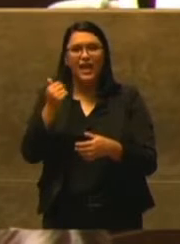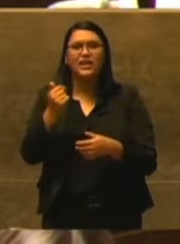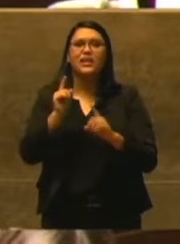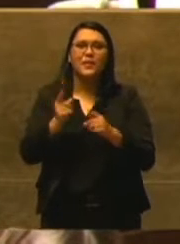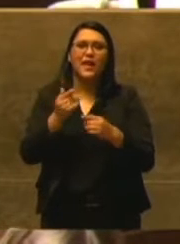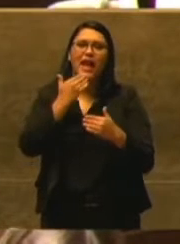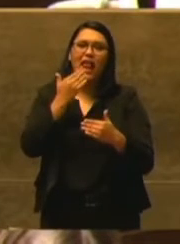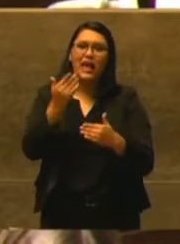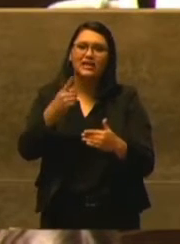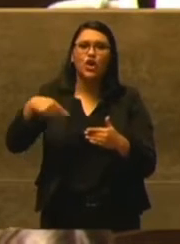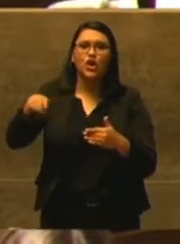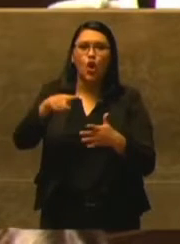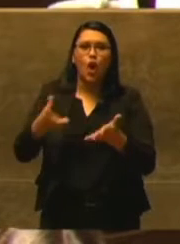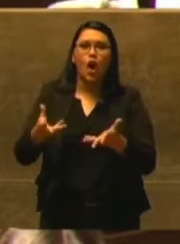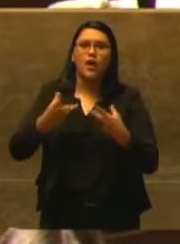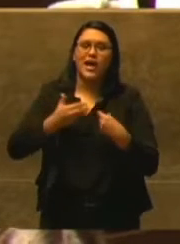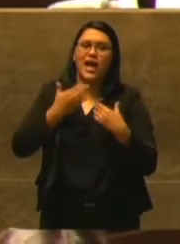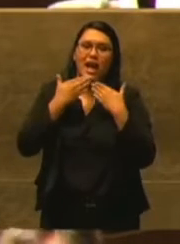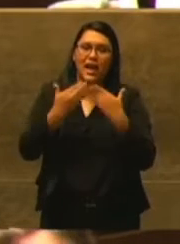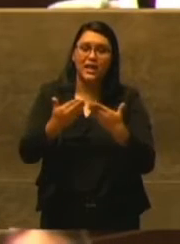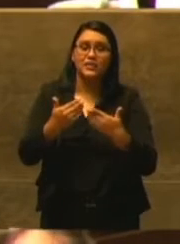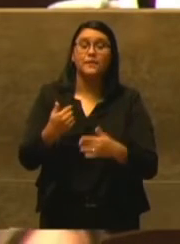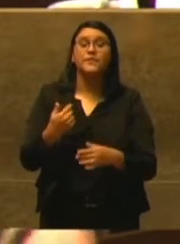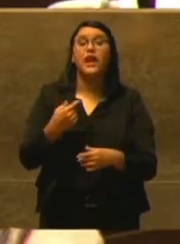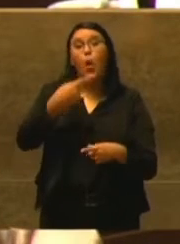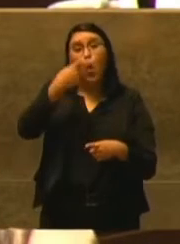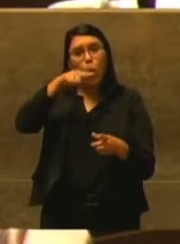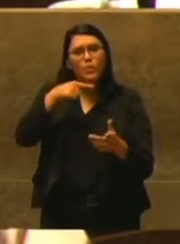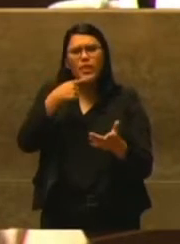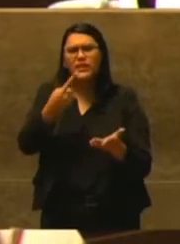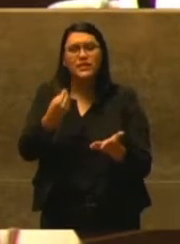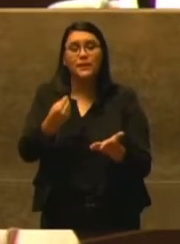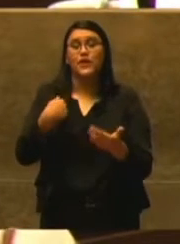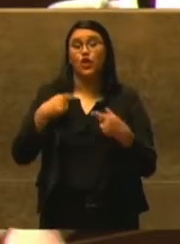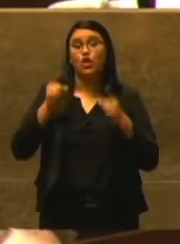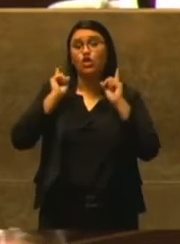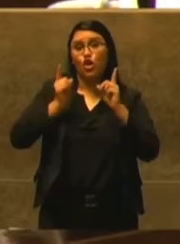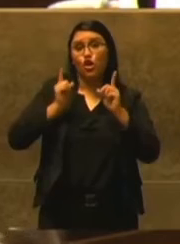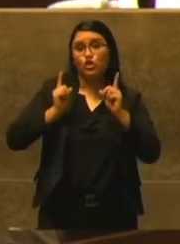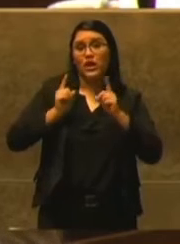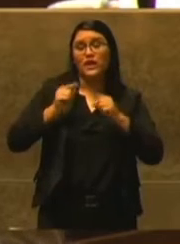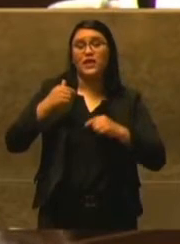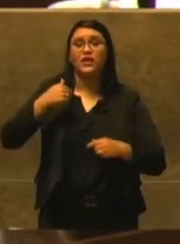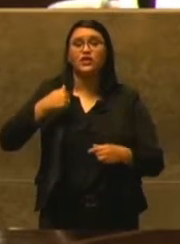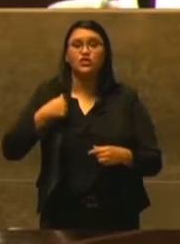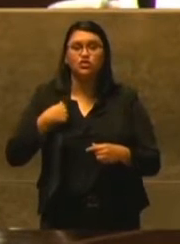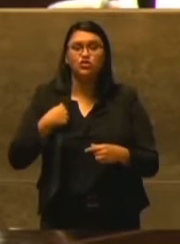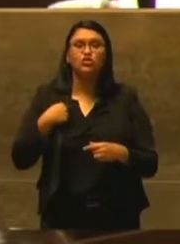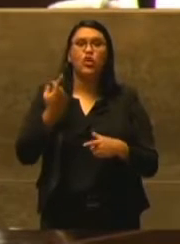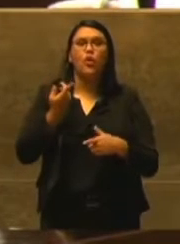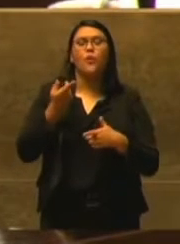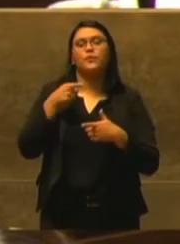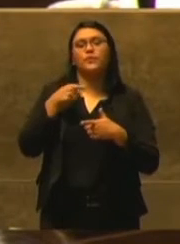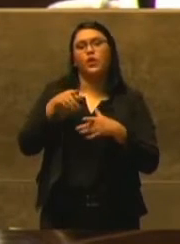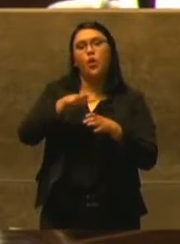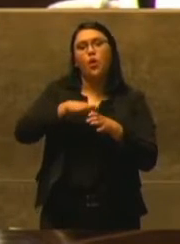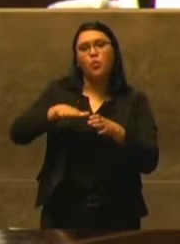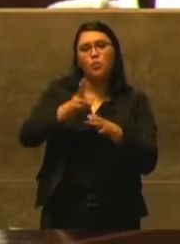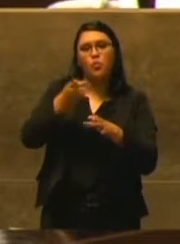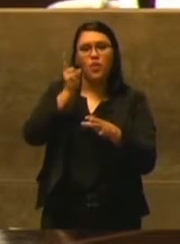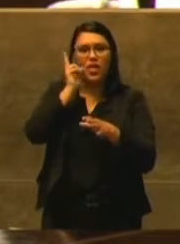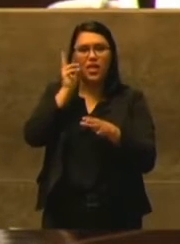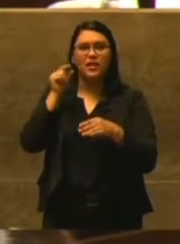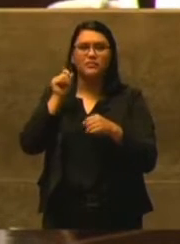final dice, como docente, me enorgullece poder fomentar el idioma Envía y su